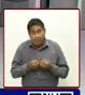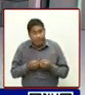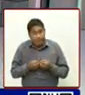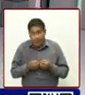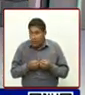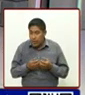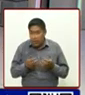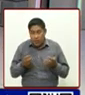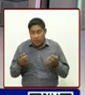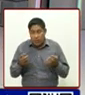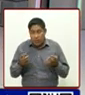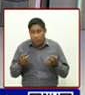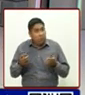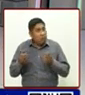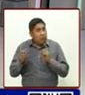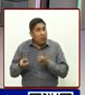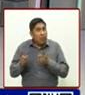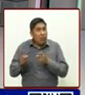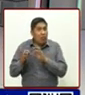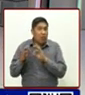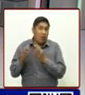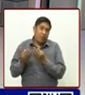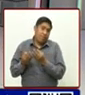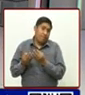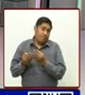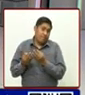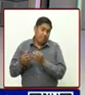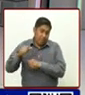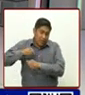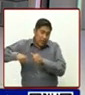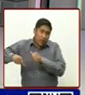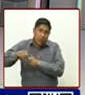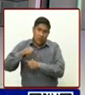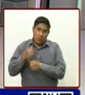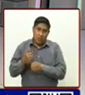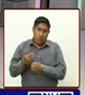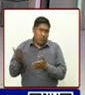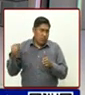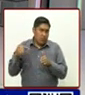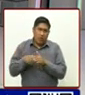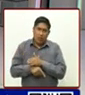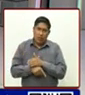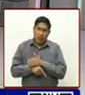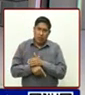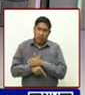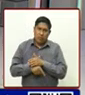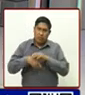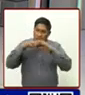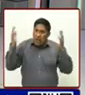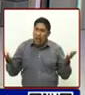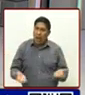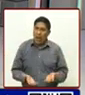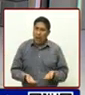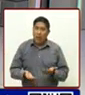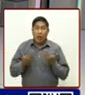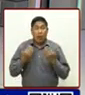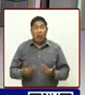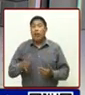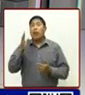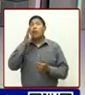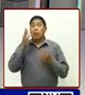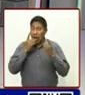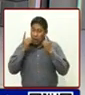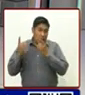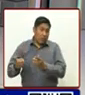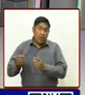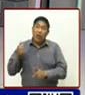que los victimarios están siempre en el entorno más cercano a la víctima. Y ahora la mamá está